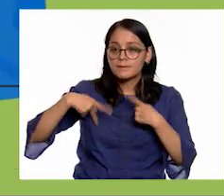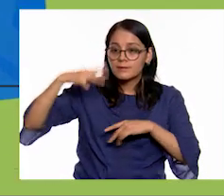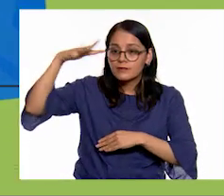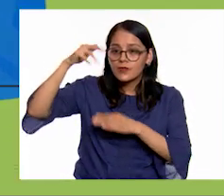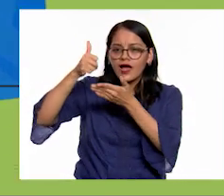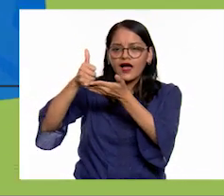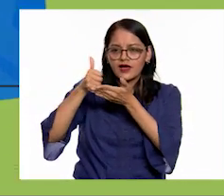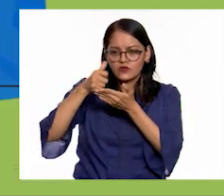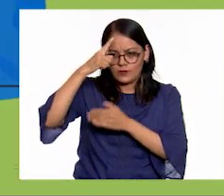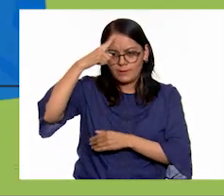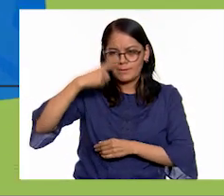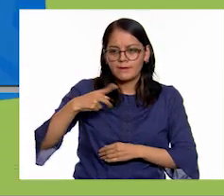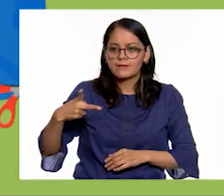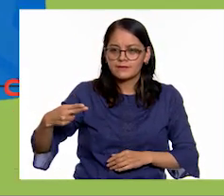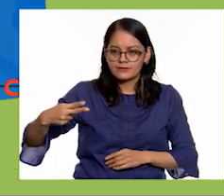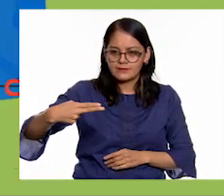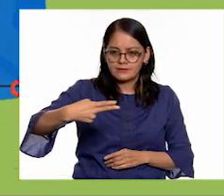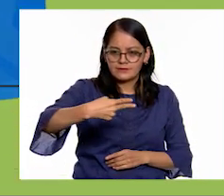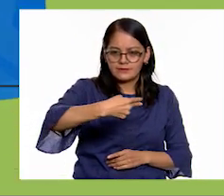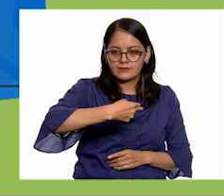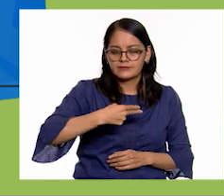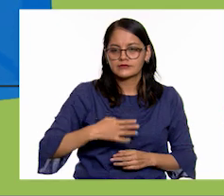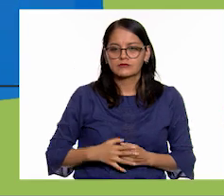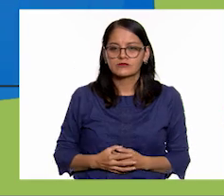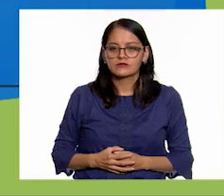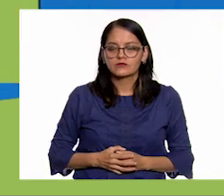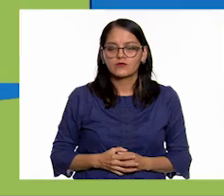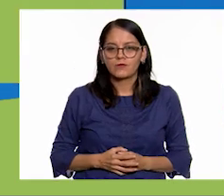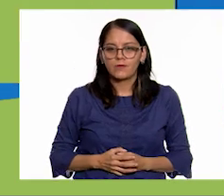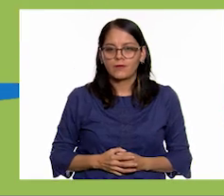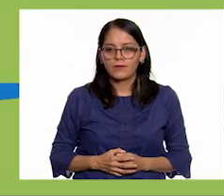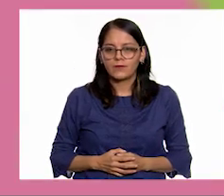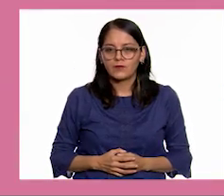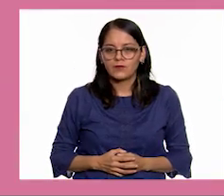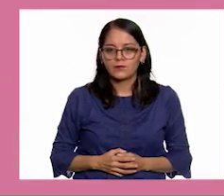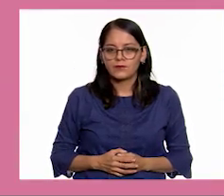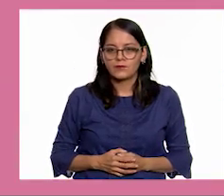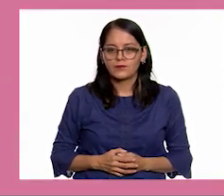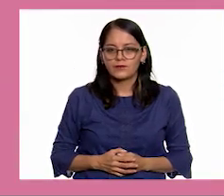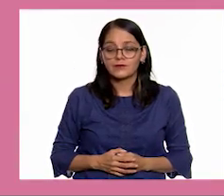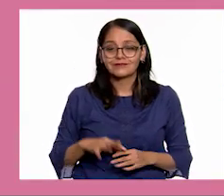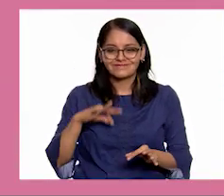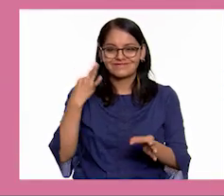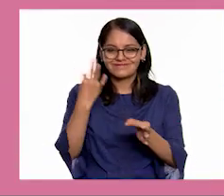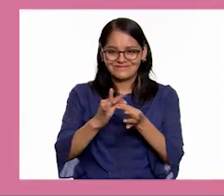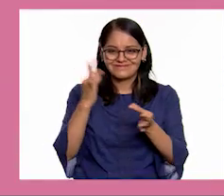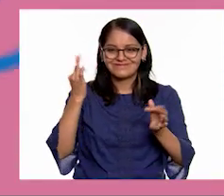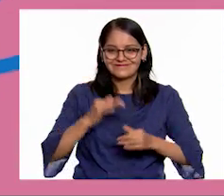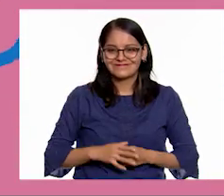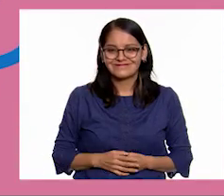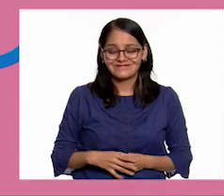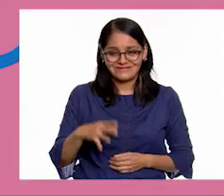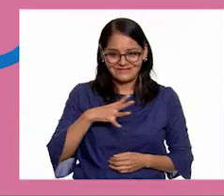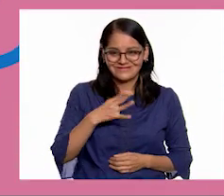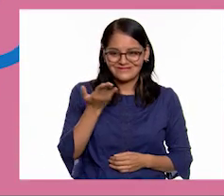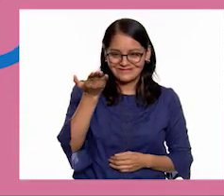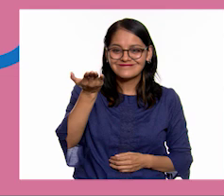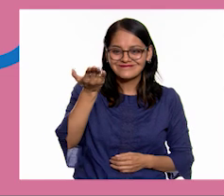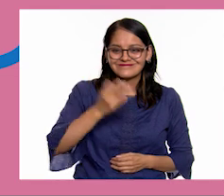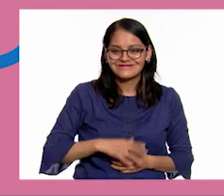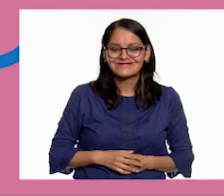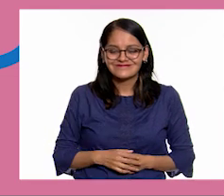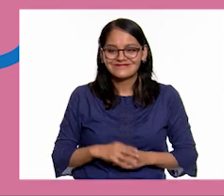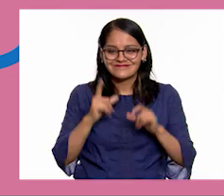adulto para recortar las líneas marcadas. ¡Listo! Ya tienes un